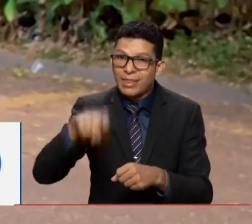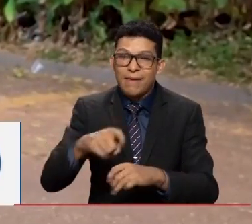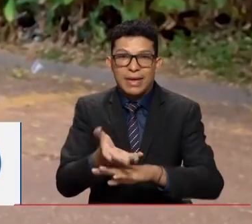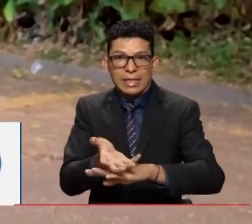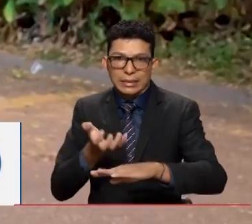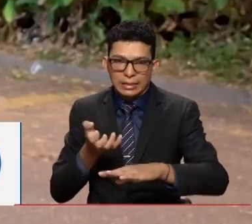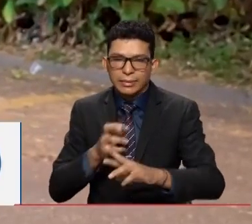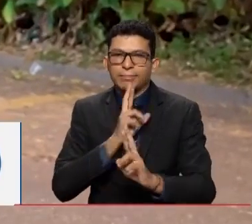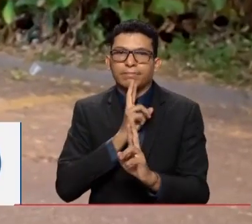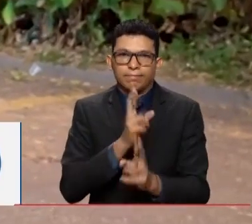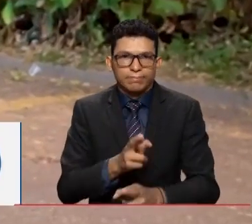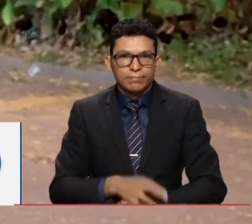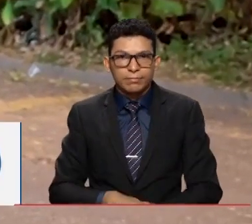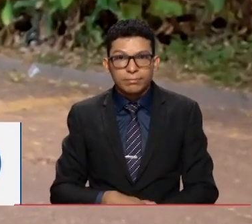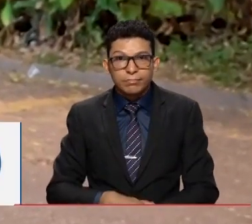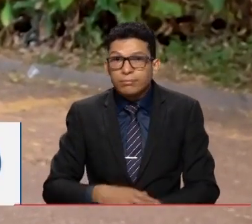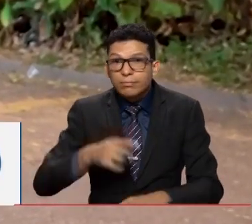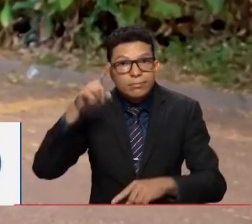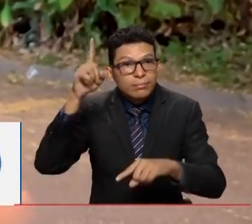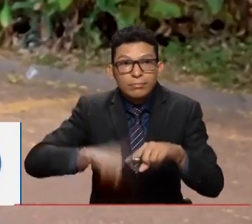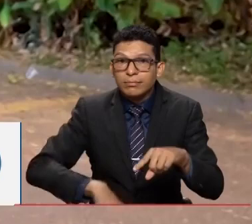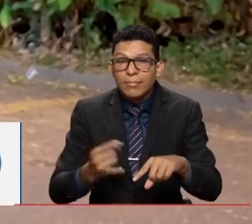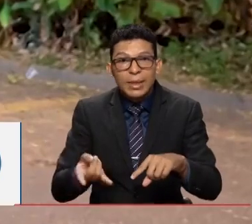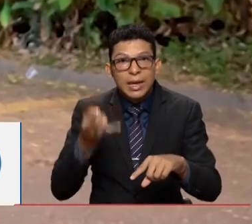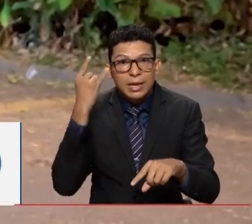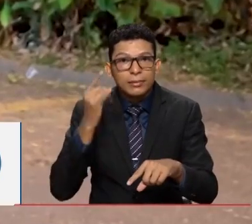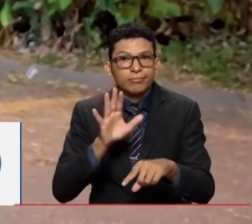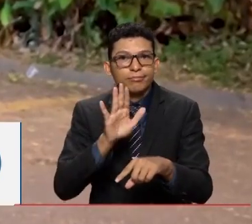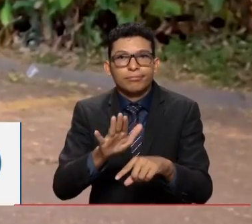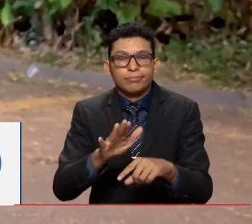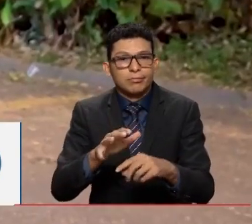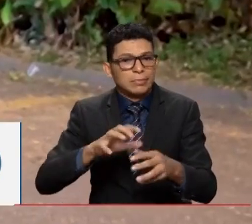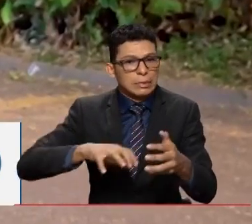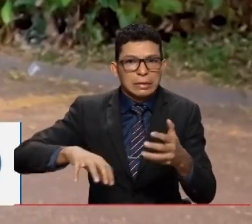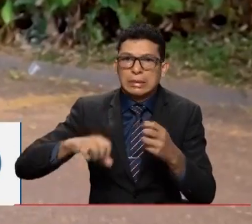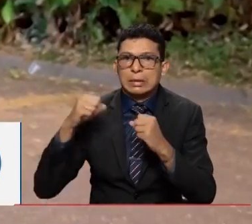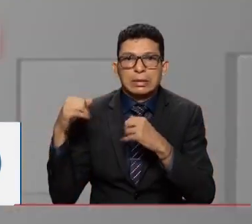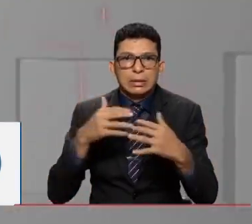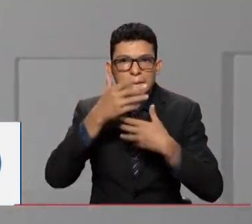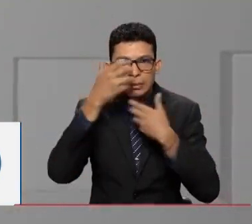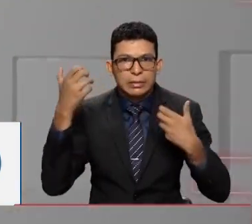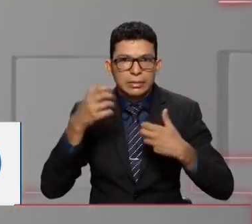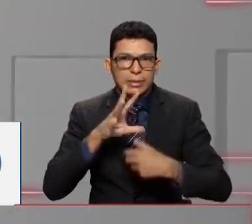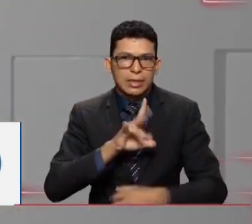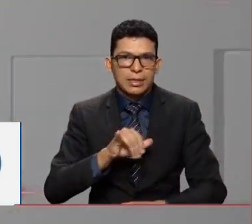que se dé esa respuesta, porque lo que no puede pasar es que el terrorismo se vuelva a consumir a Cali.